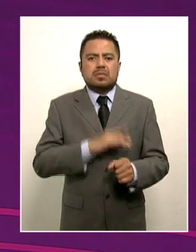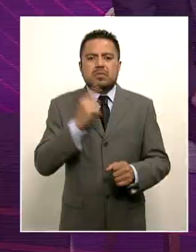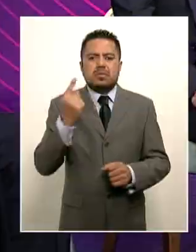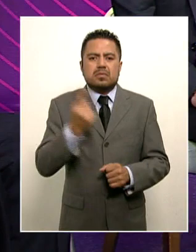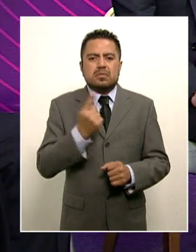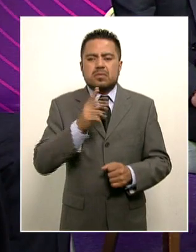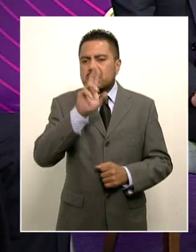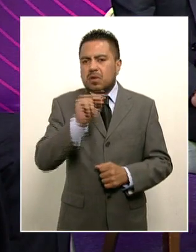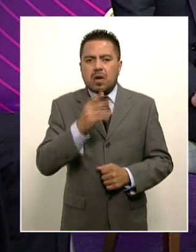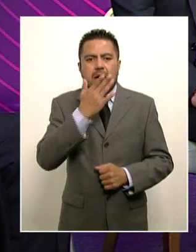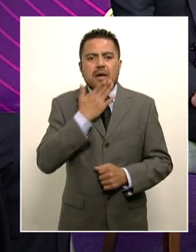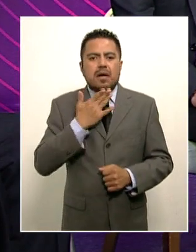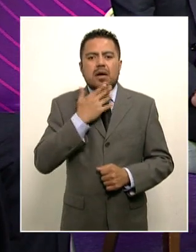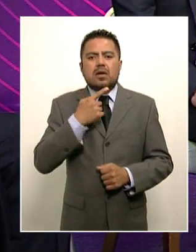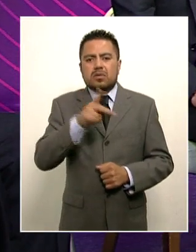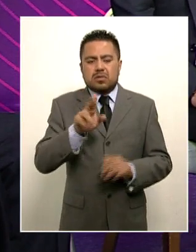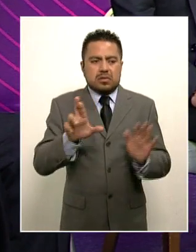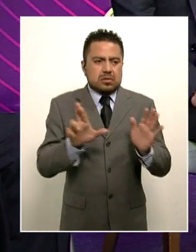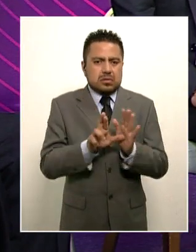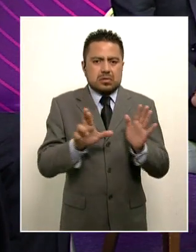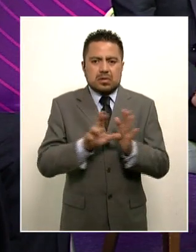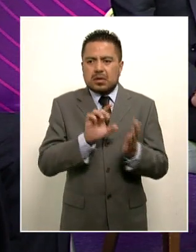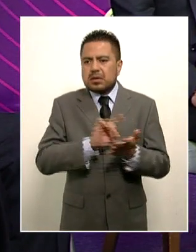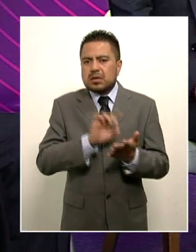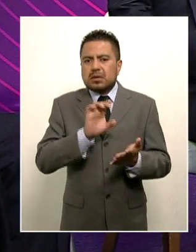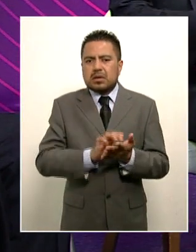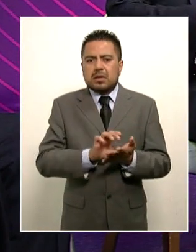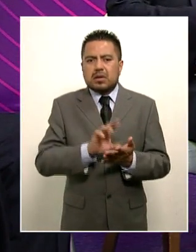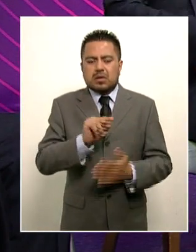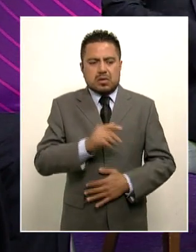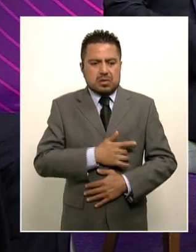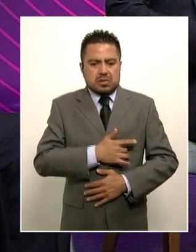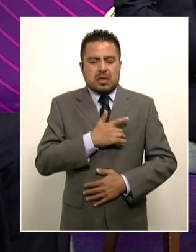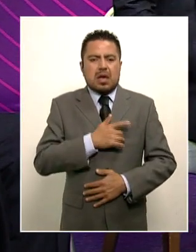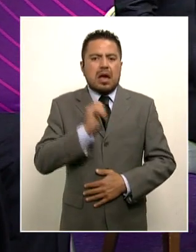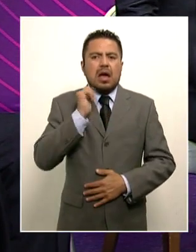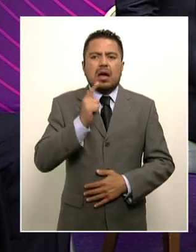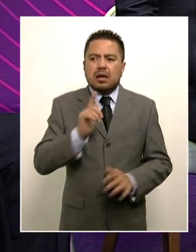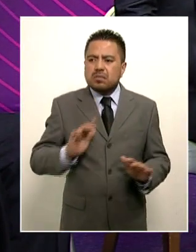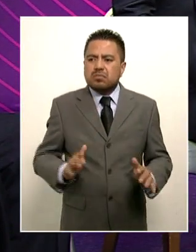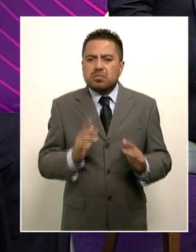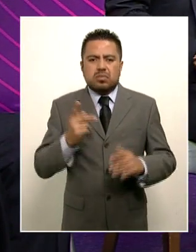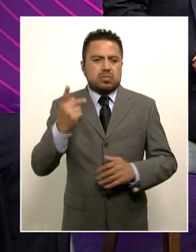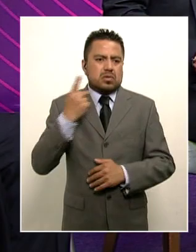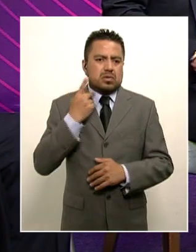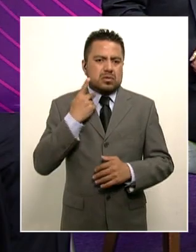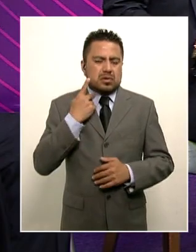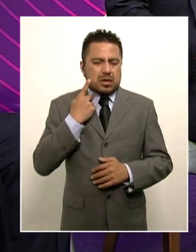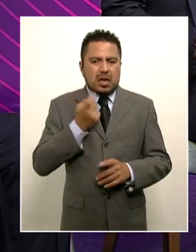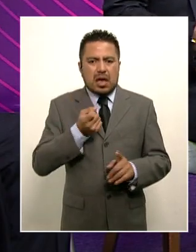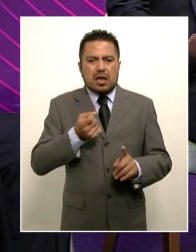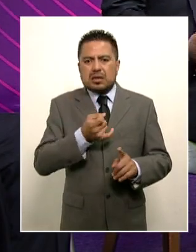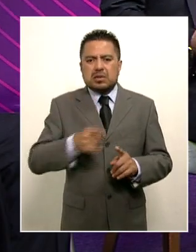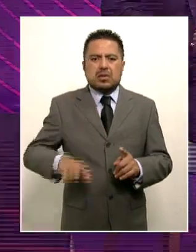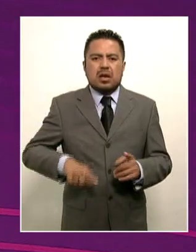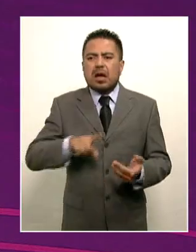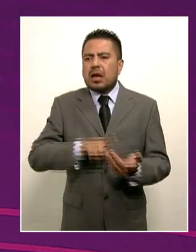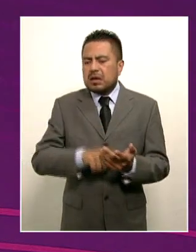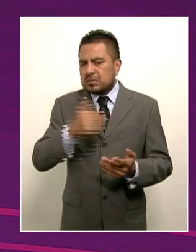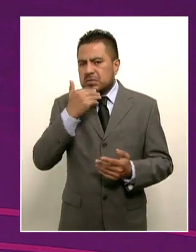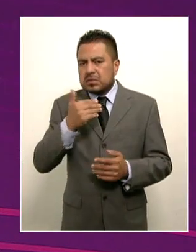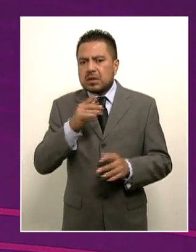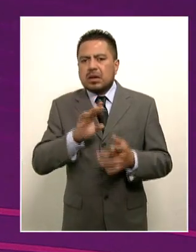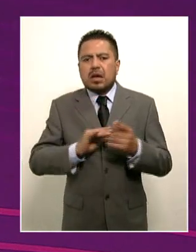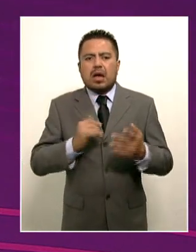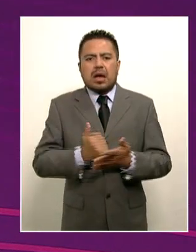Porque si no tienes tu credencial de discapacidad, no sé por qué se siente, y eso es algo que ha fomentado la política pública, creo yo, como si bien es cierto algo de